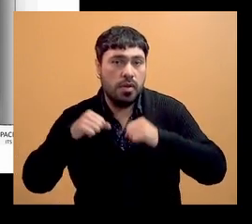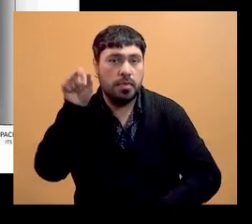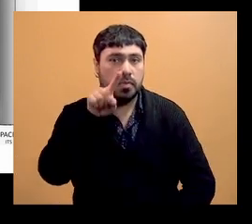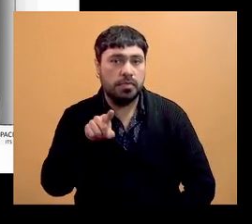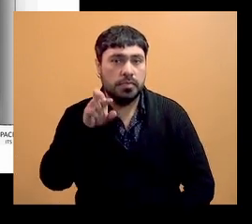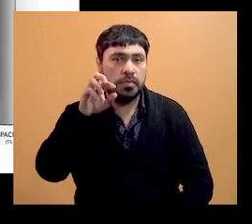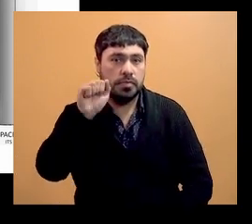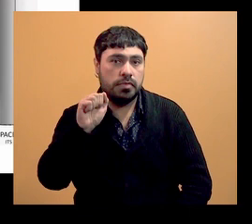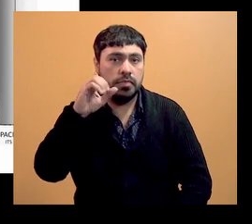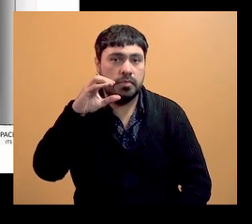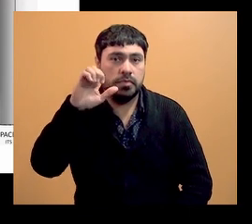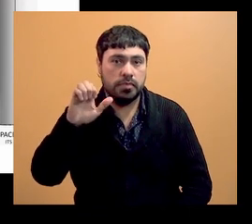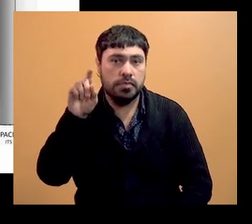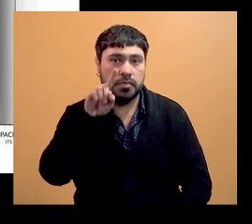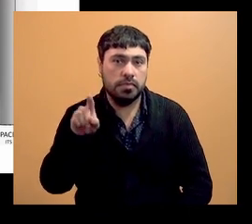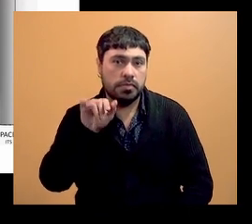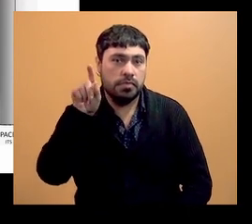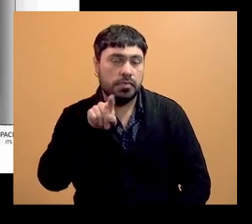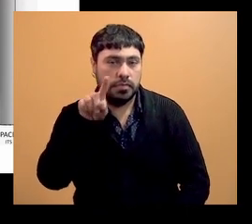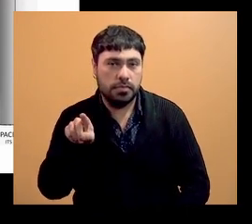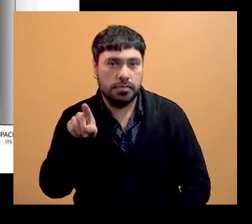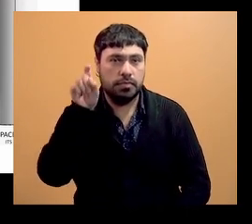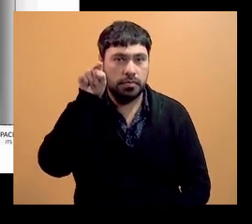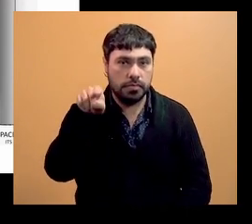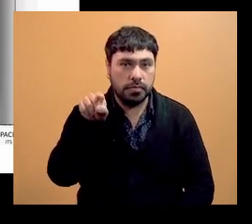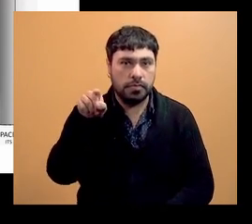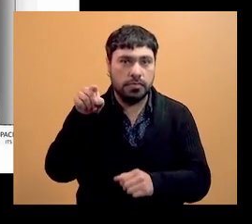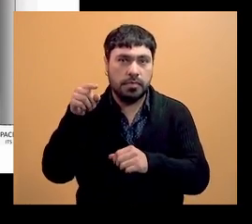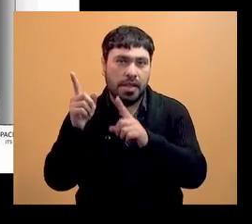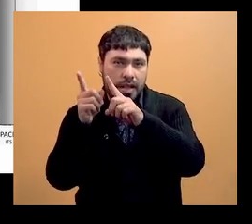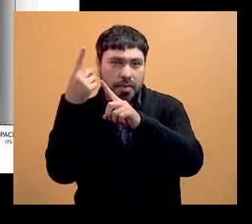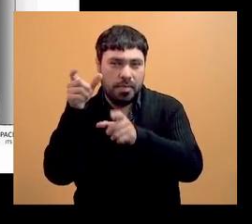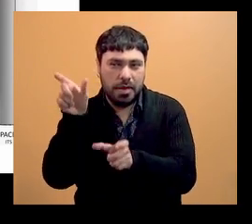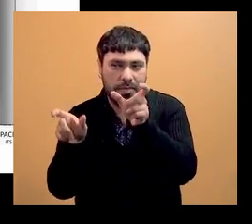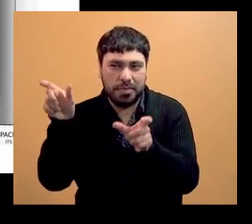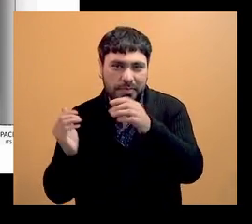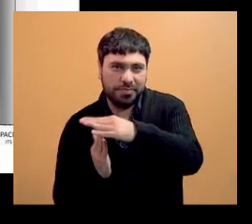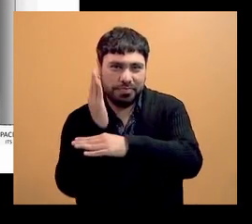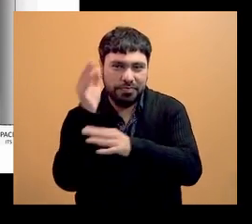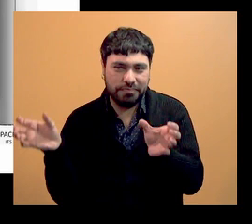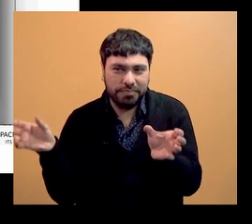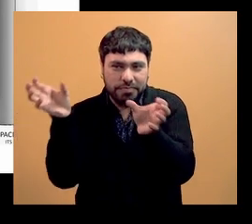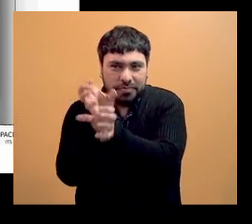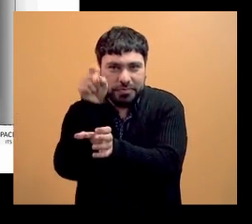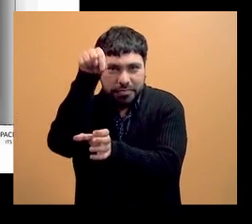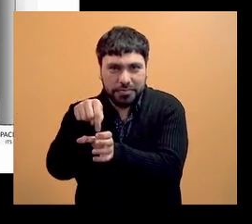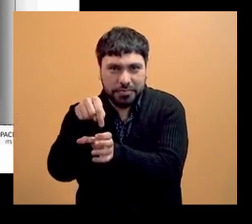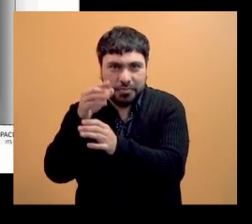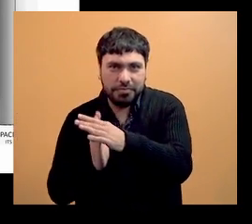con su versión de tripulación del Falcon 9 que llevó a su primera tripulación también a la Estación Espacial